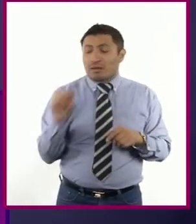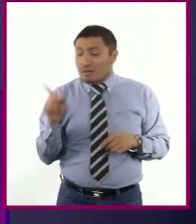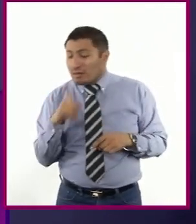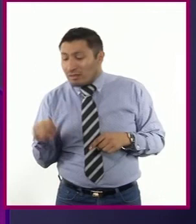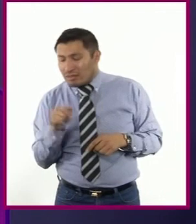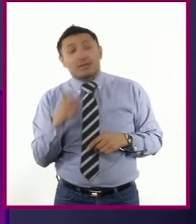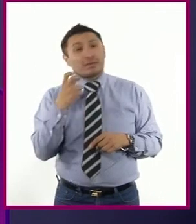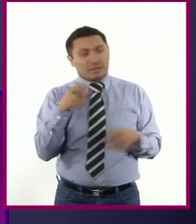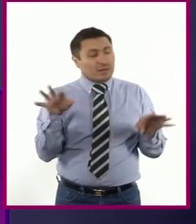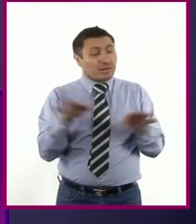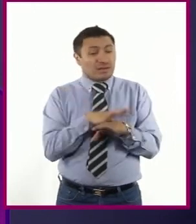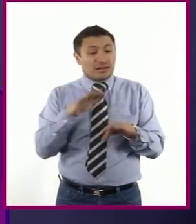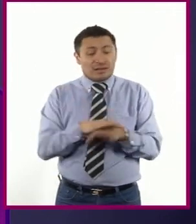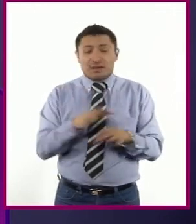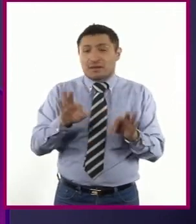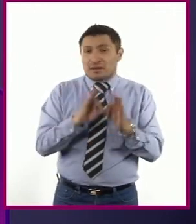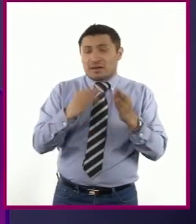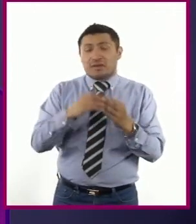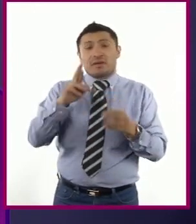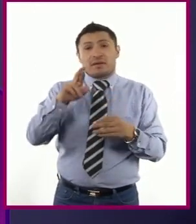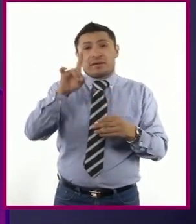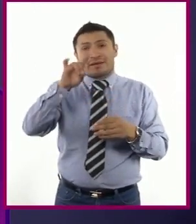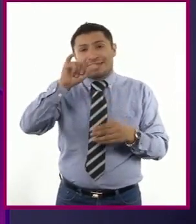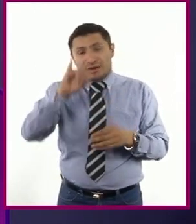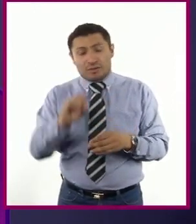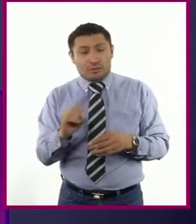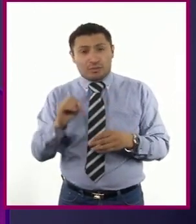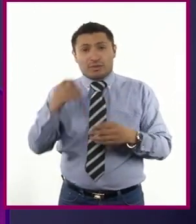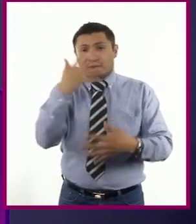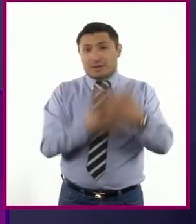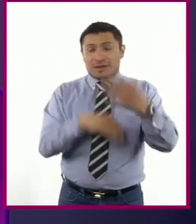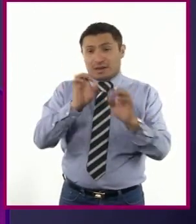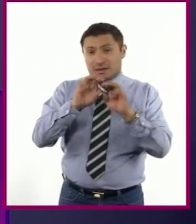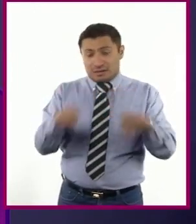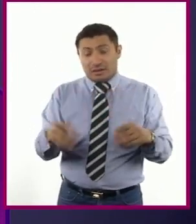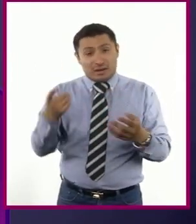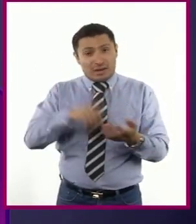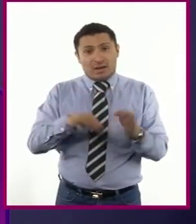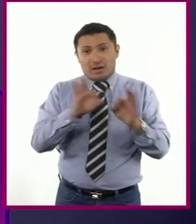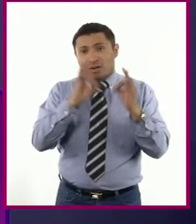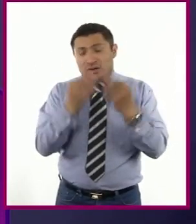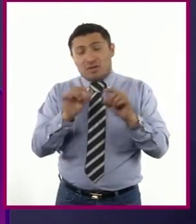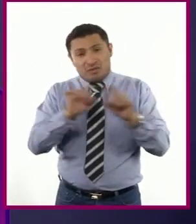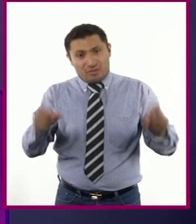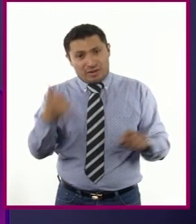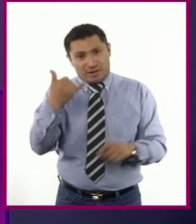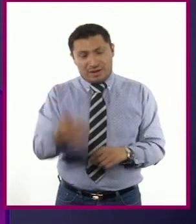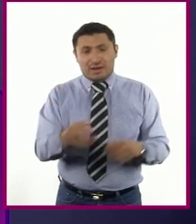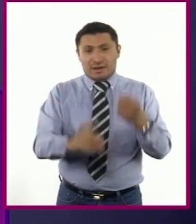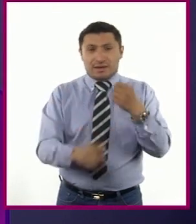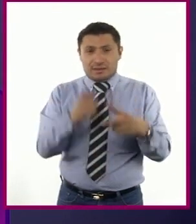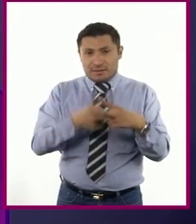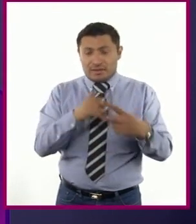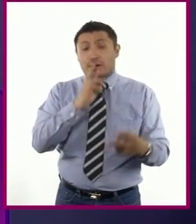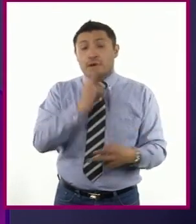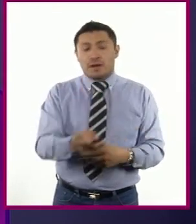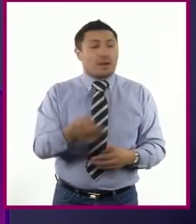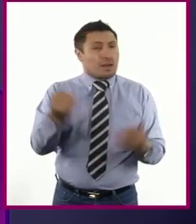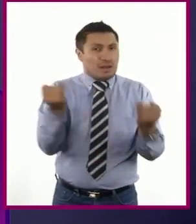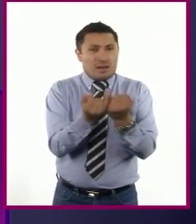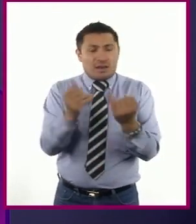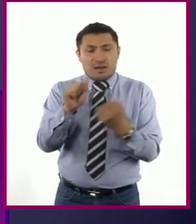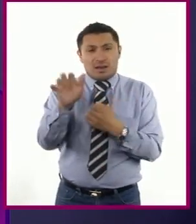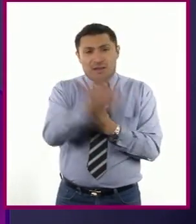Al sustituir la medida del radio, 15 centímetros, en la fórmula y resolviendo las operaciones, el área es igual